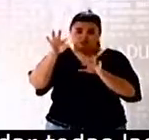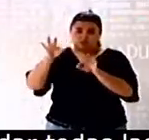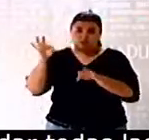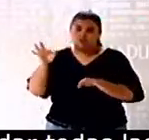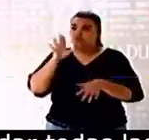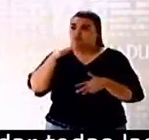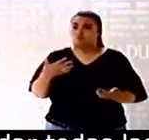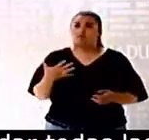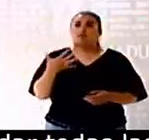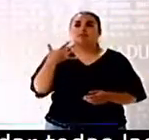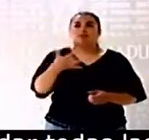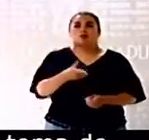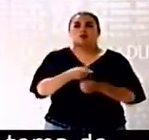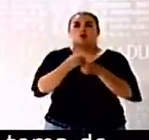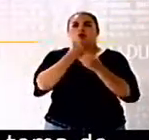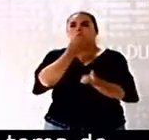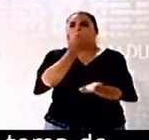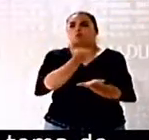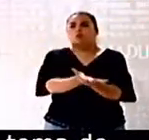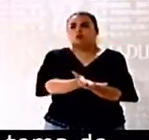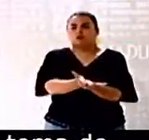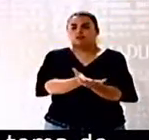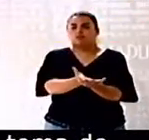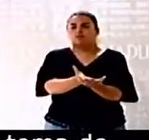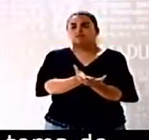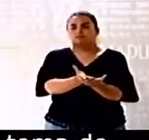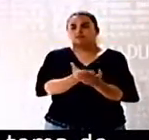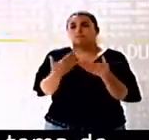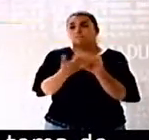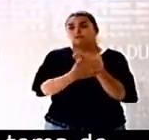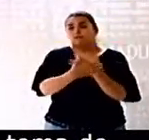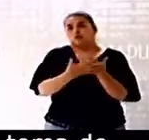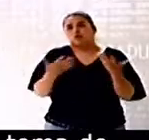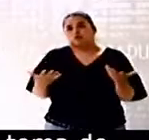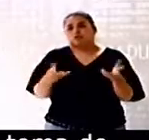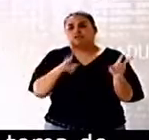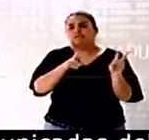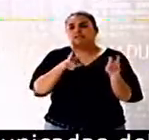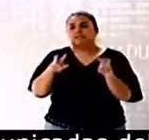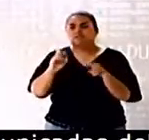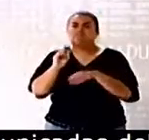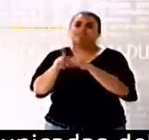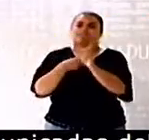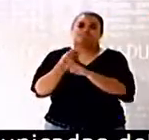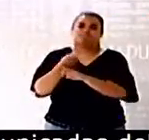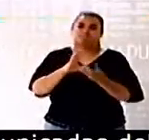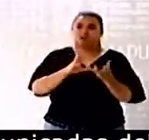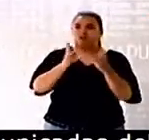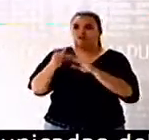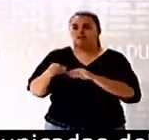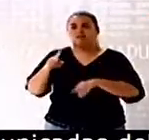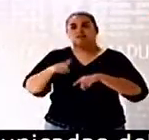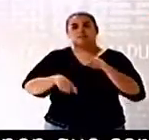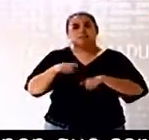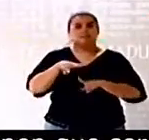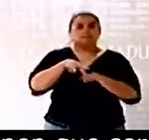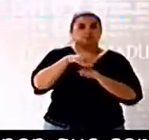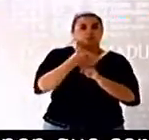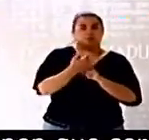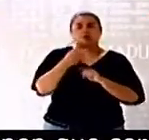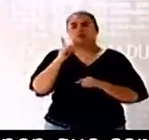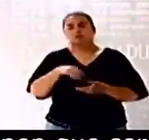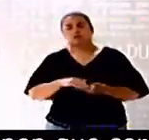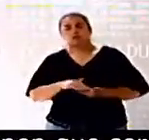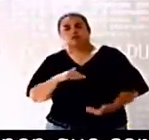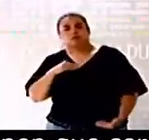hay 5 órdenes comunicadas del Ministerio y, por tanto, muchas de esas cuestiones tienen que ser luego amoldadas a las circunstancias y a la